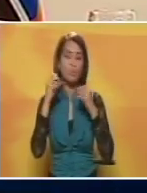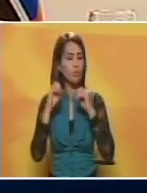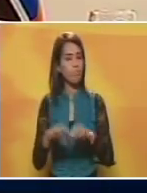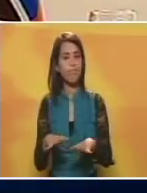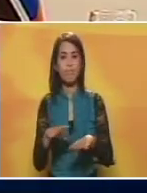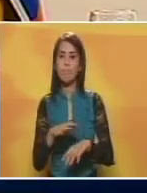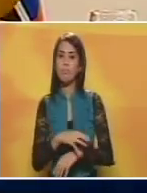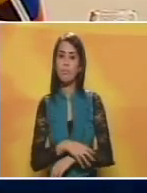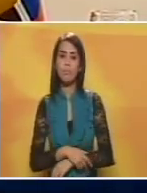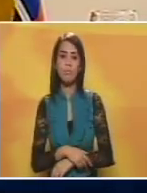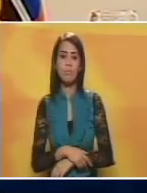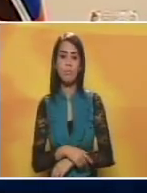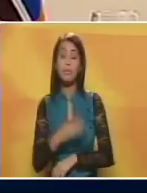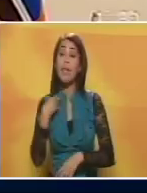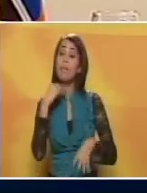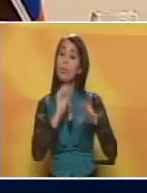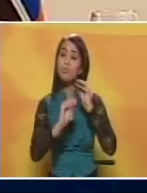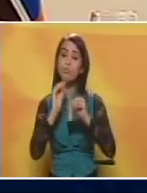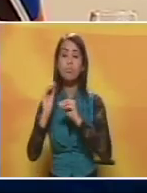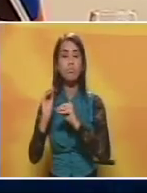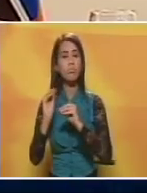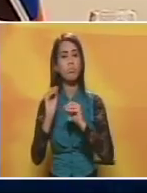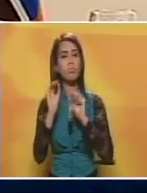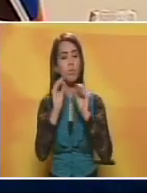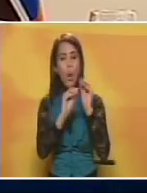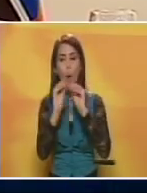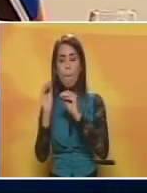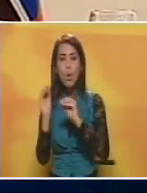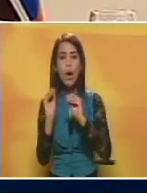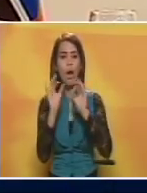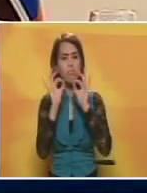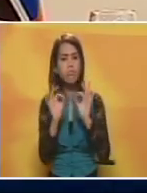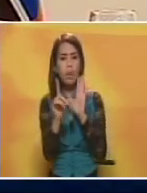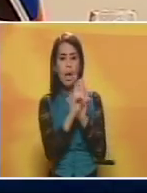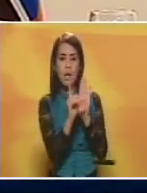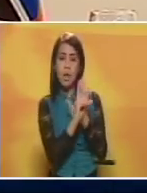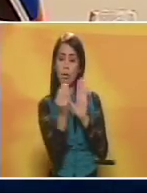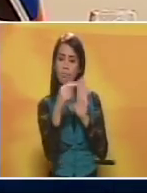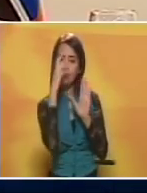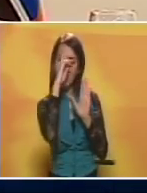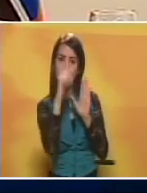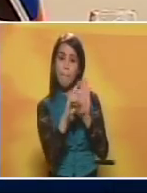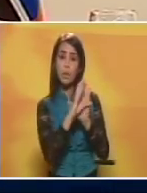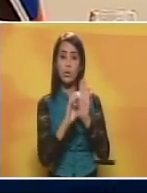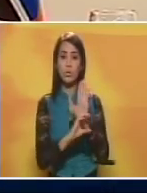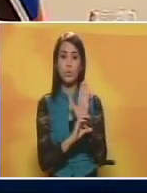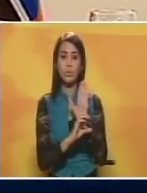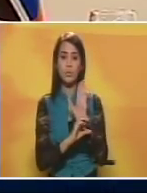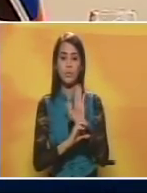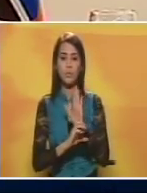suspender. Está convocado de acuerdo a nuestras leyes, a la Constitución,